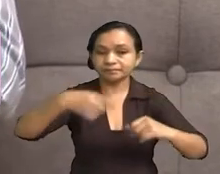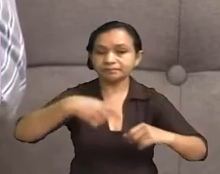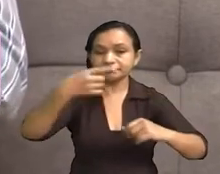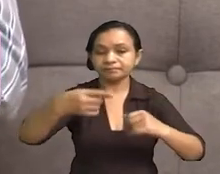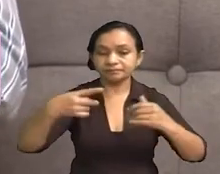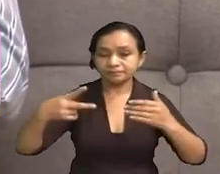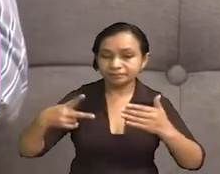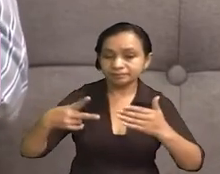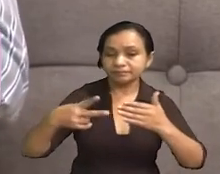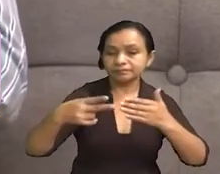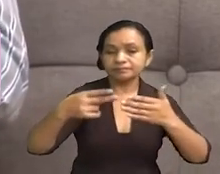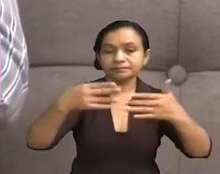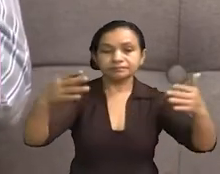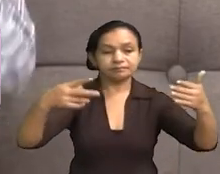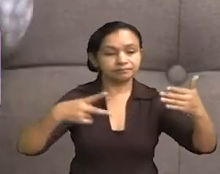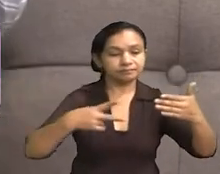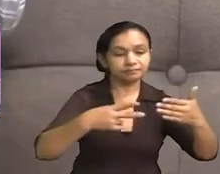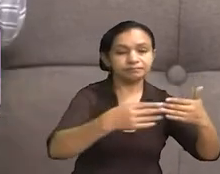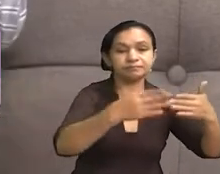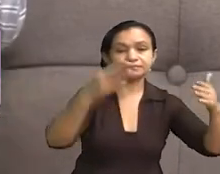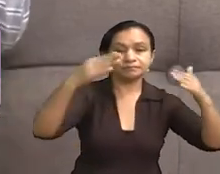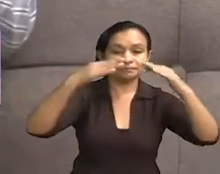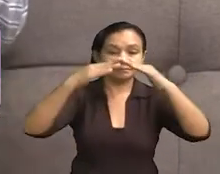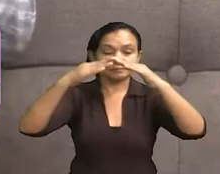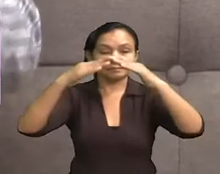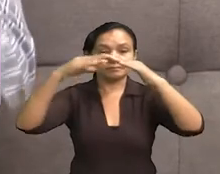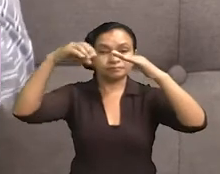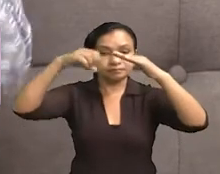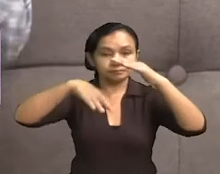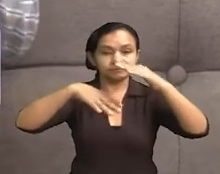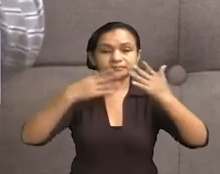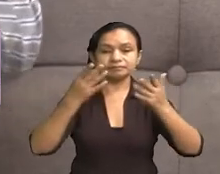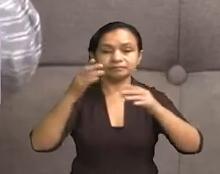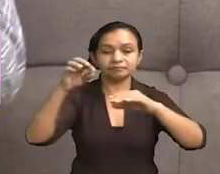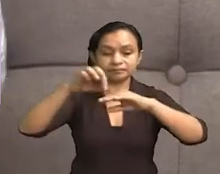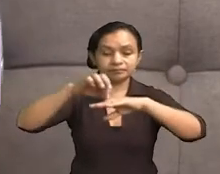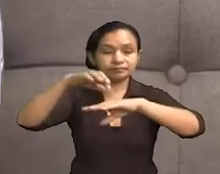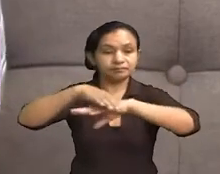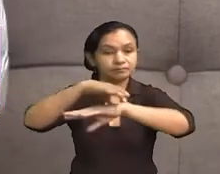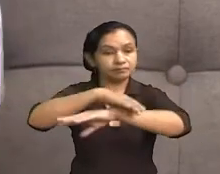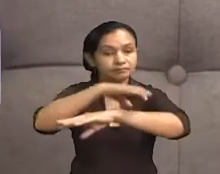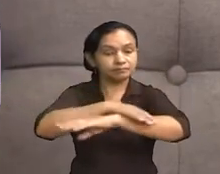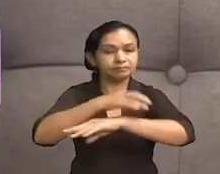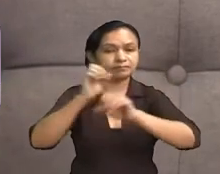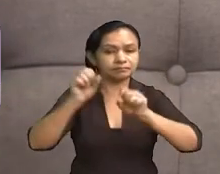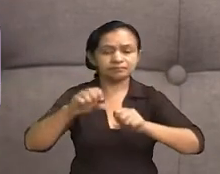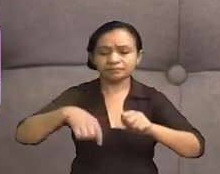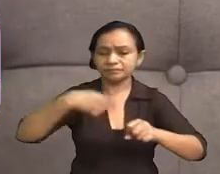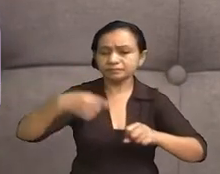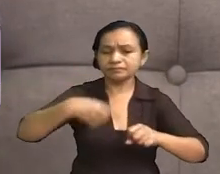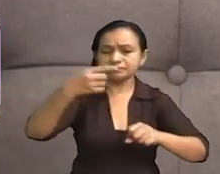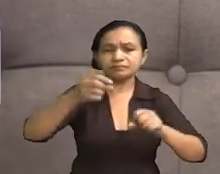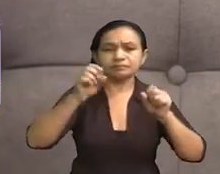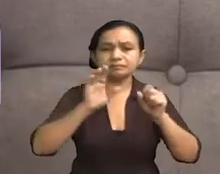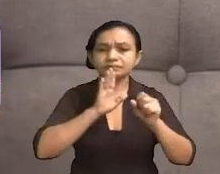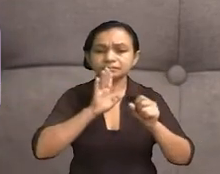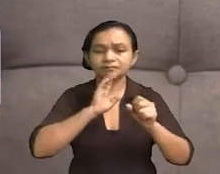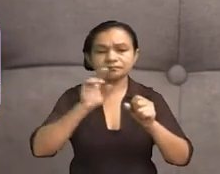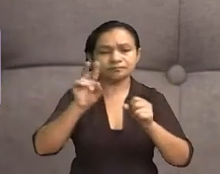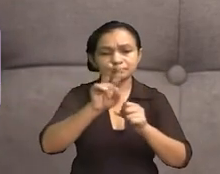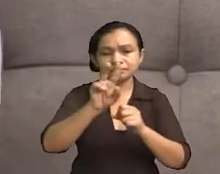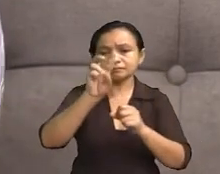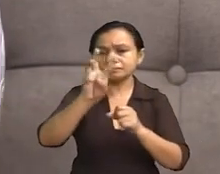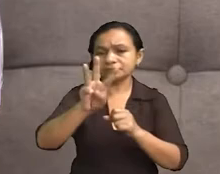inaugura programas de energía. Podemos escuchar diariamente a nuestra vicepresidenta Rosario Murillo, que todos los días menciona